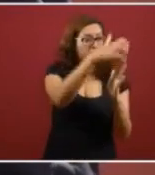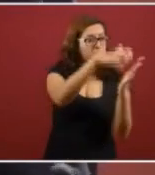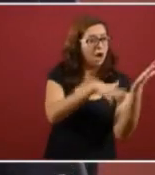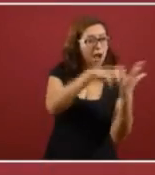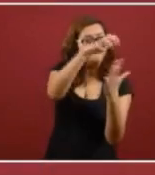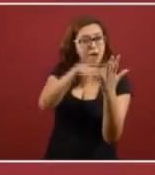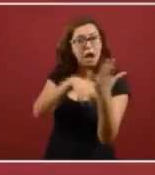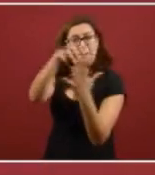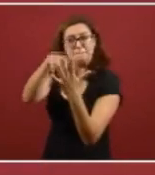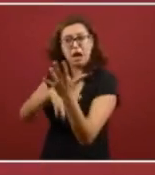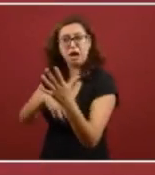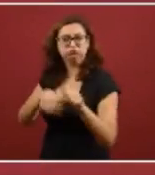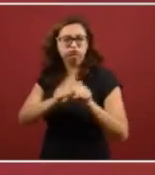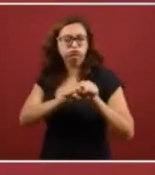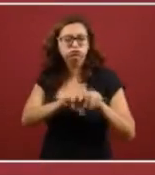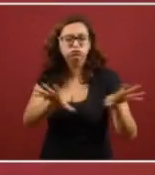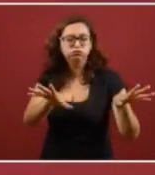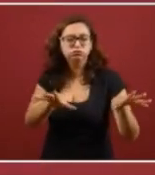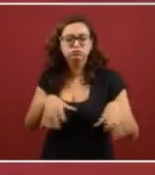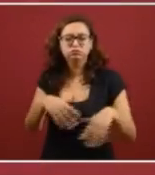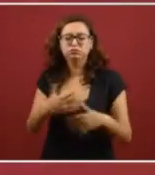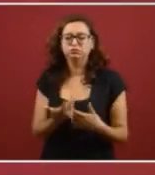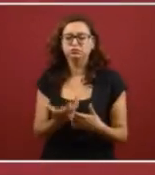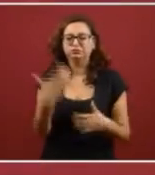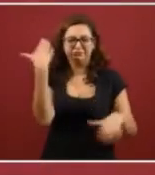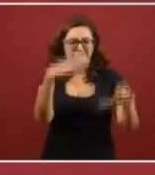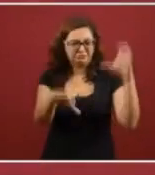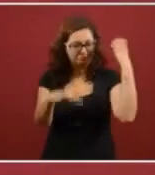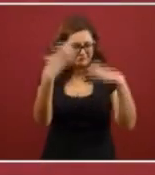columns. Comentarios. Commentaries.